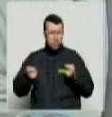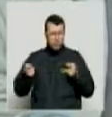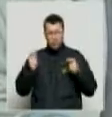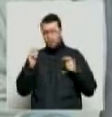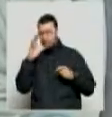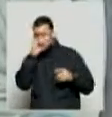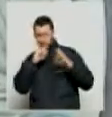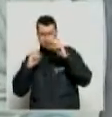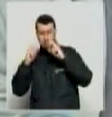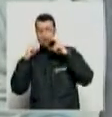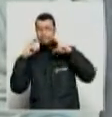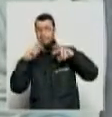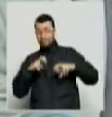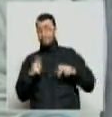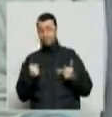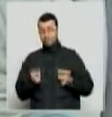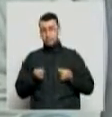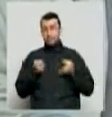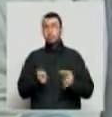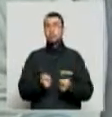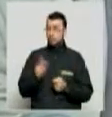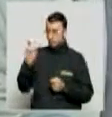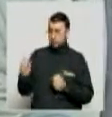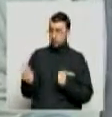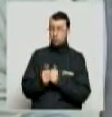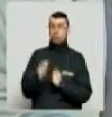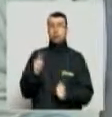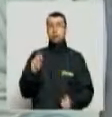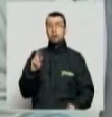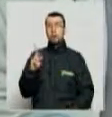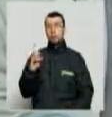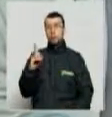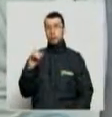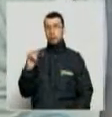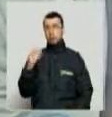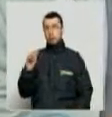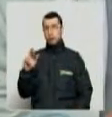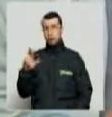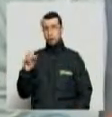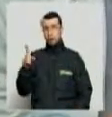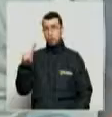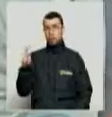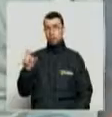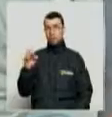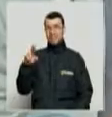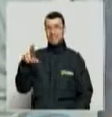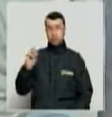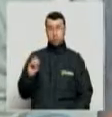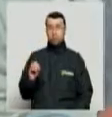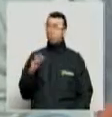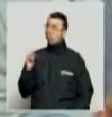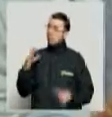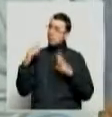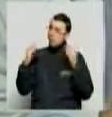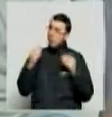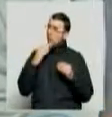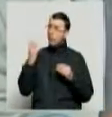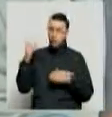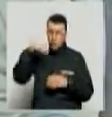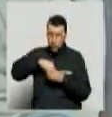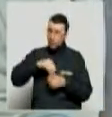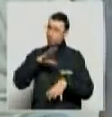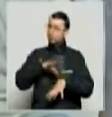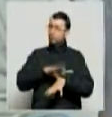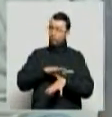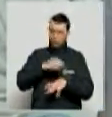un buen tratamiento. Y estamos con el doctor Freddy Rosero Semanate, donde estamos en la parte, digamos, de medicina interna, la